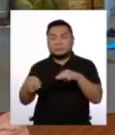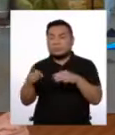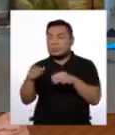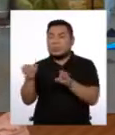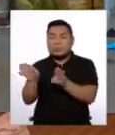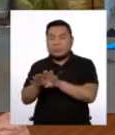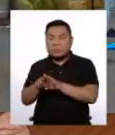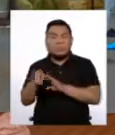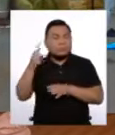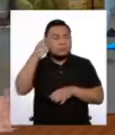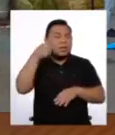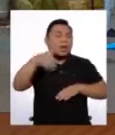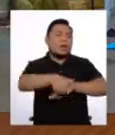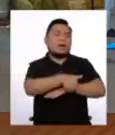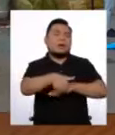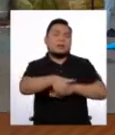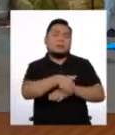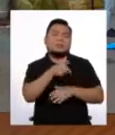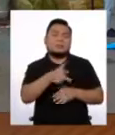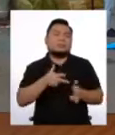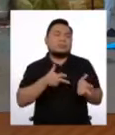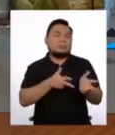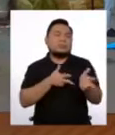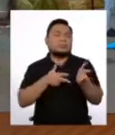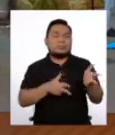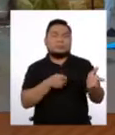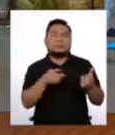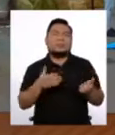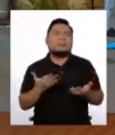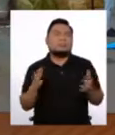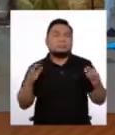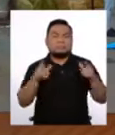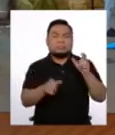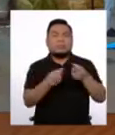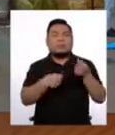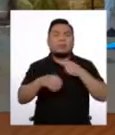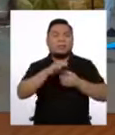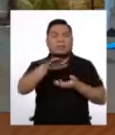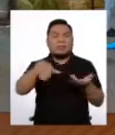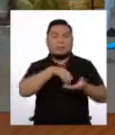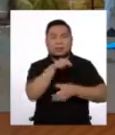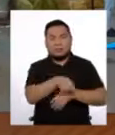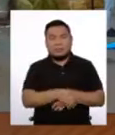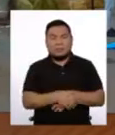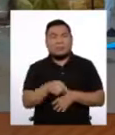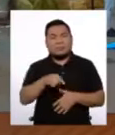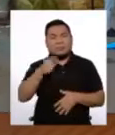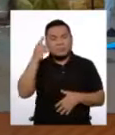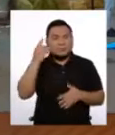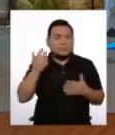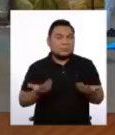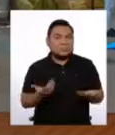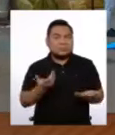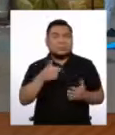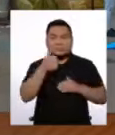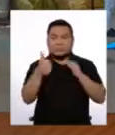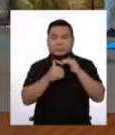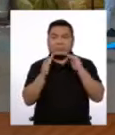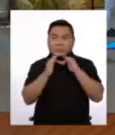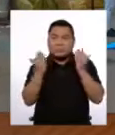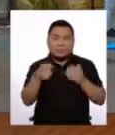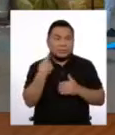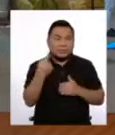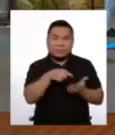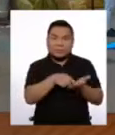bloqueando la vía donde se registraron aglomeraciones y comercio informal, como si no existiera la cuarentena por el COVID